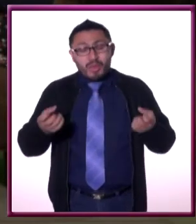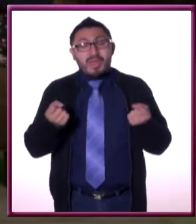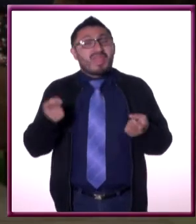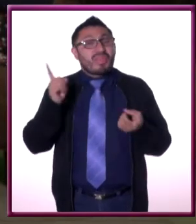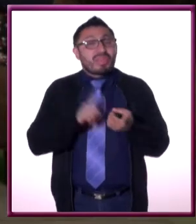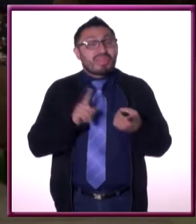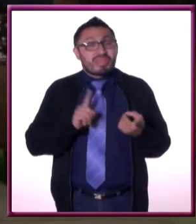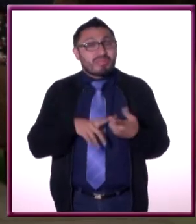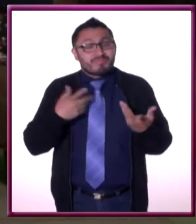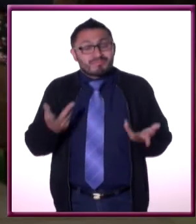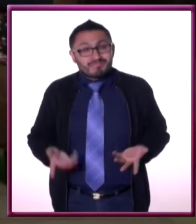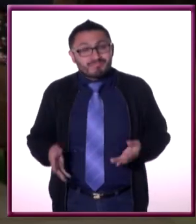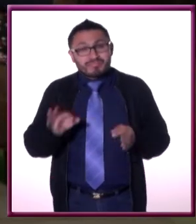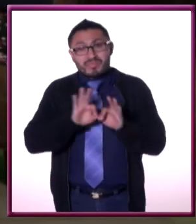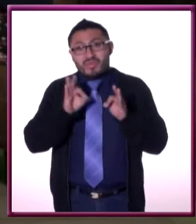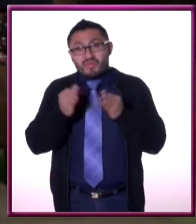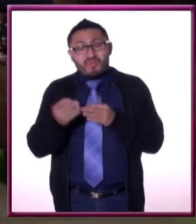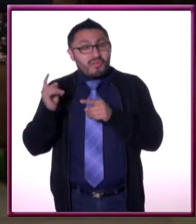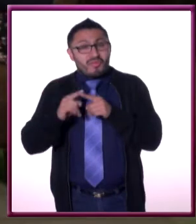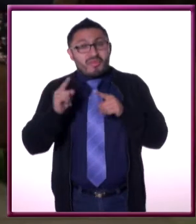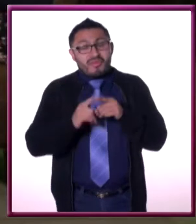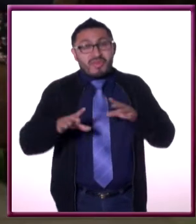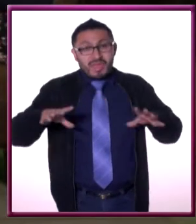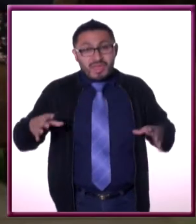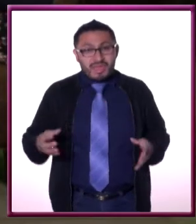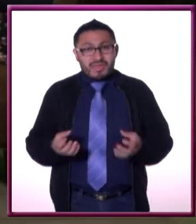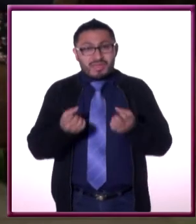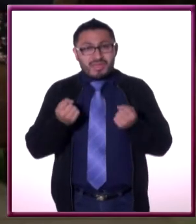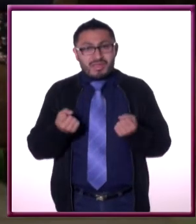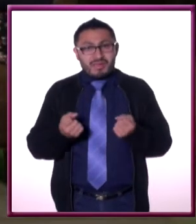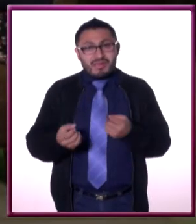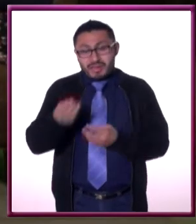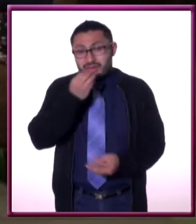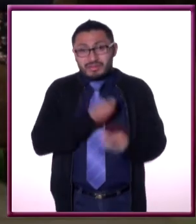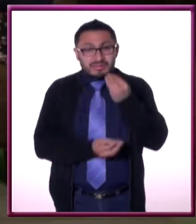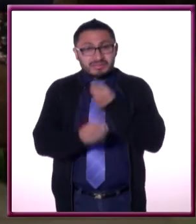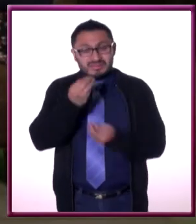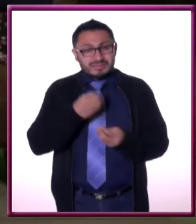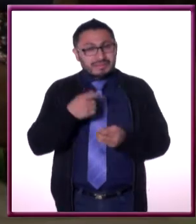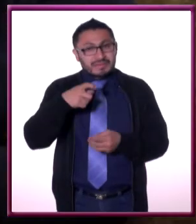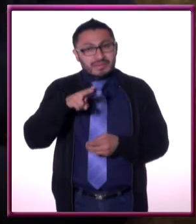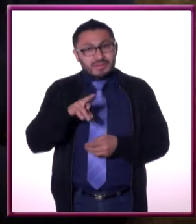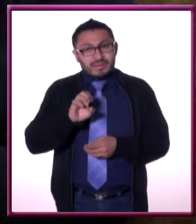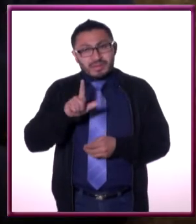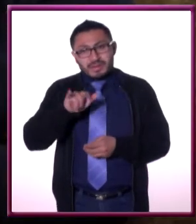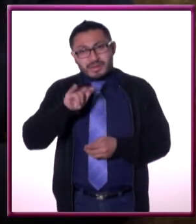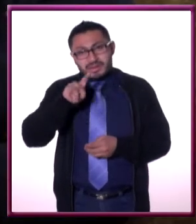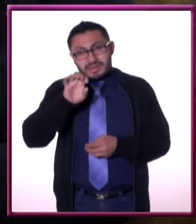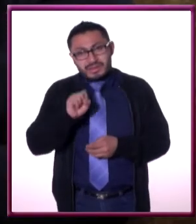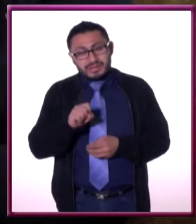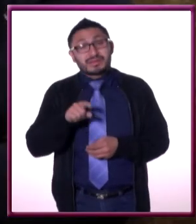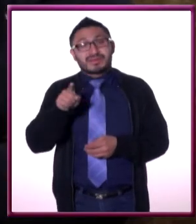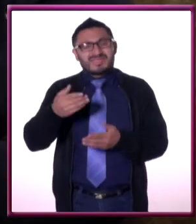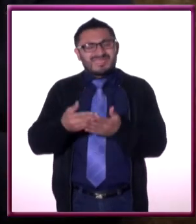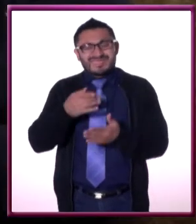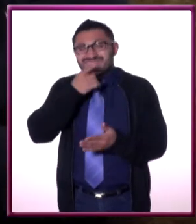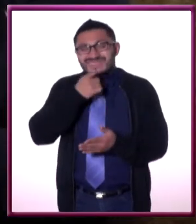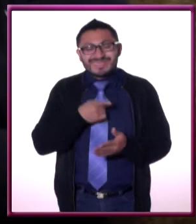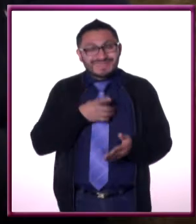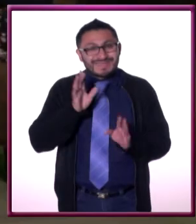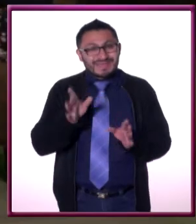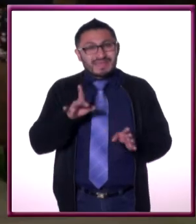podemos encontrar alternativas para retomar la alimentación a través de quelites? Sí, ya nos habías dicho, ¿no?